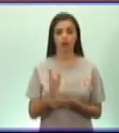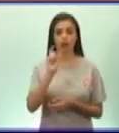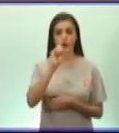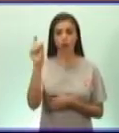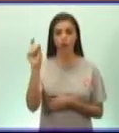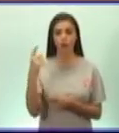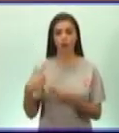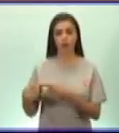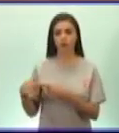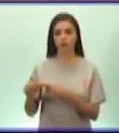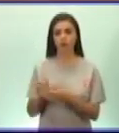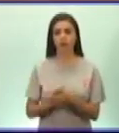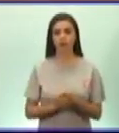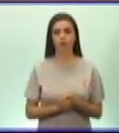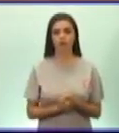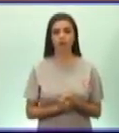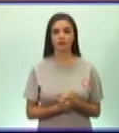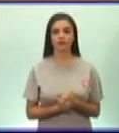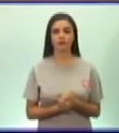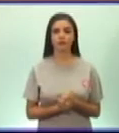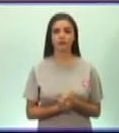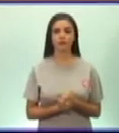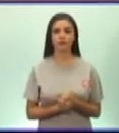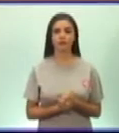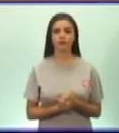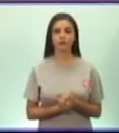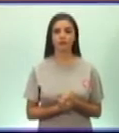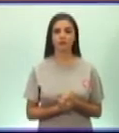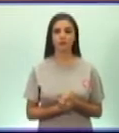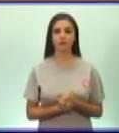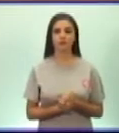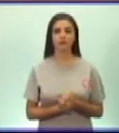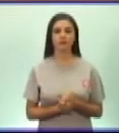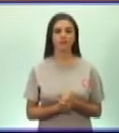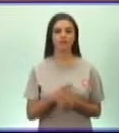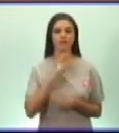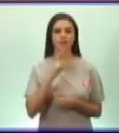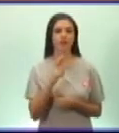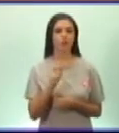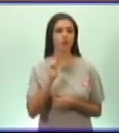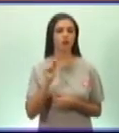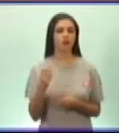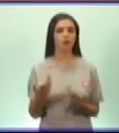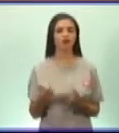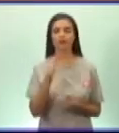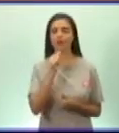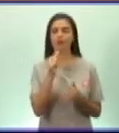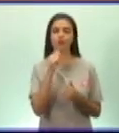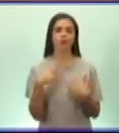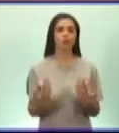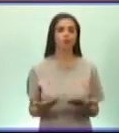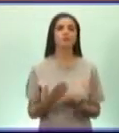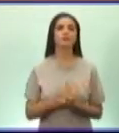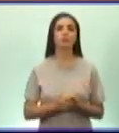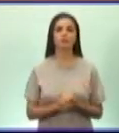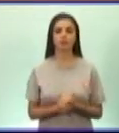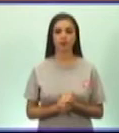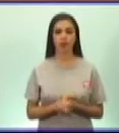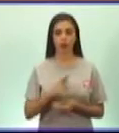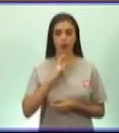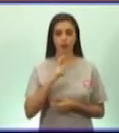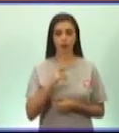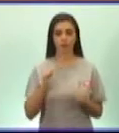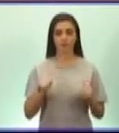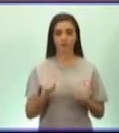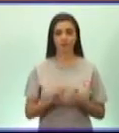Santa Coloma, los que nos llegaron una inquietud acerca de dónde encontrar referencia para poder responder